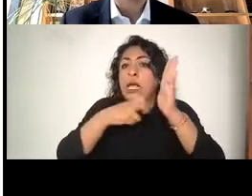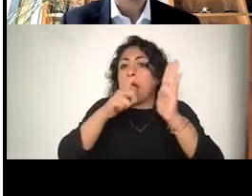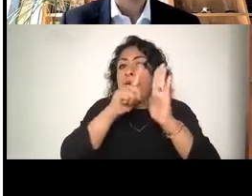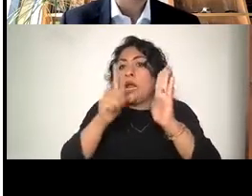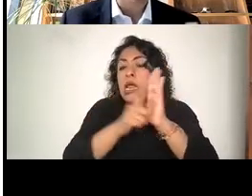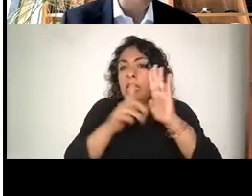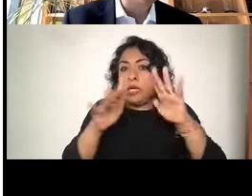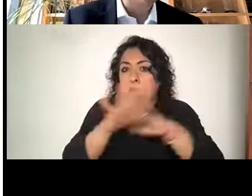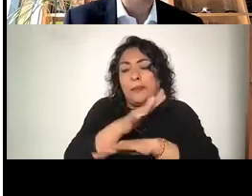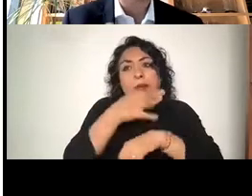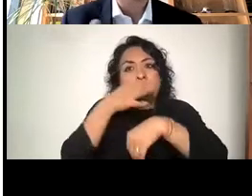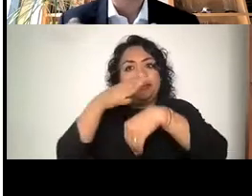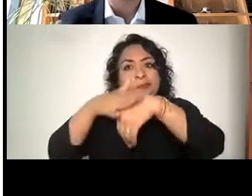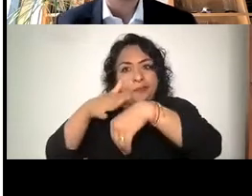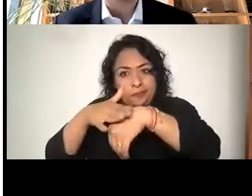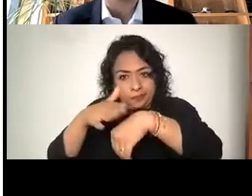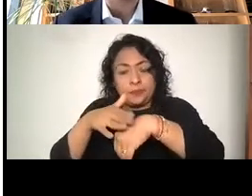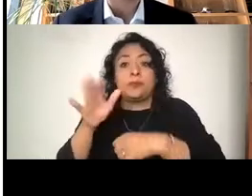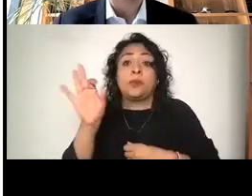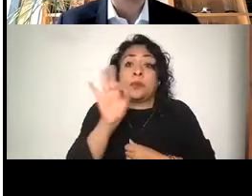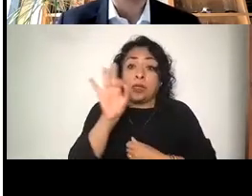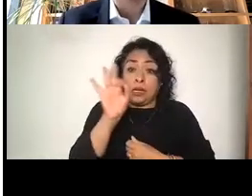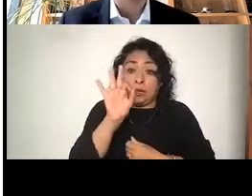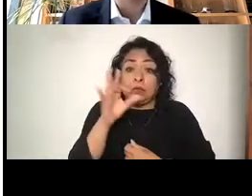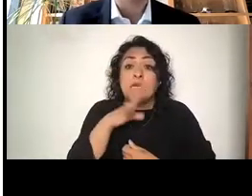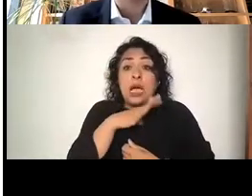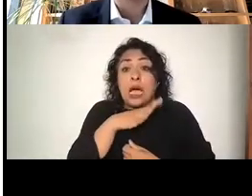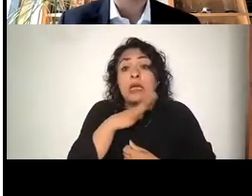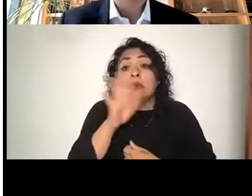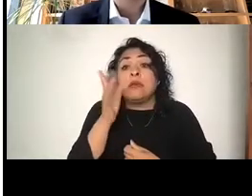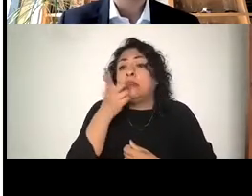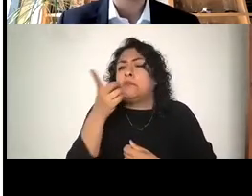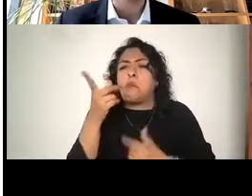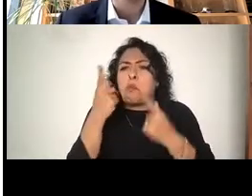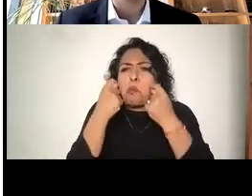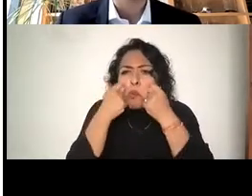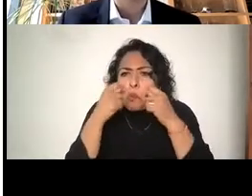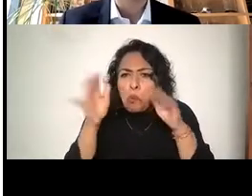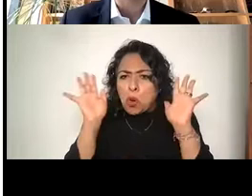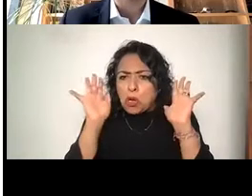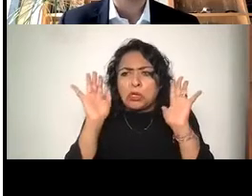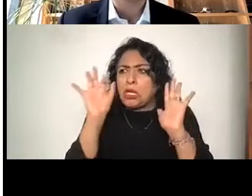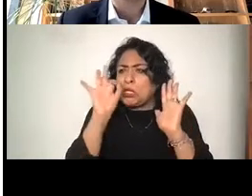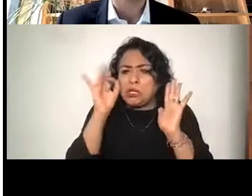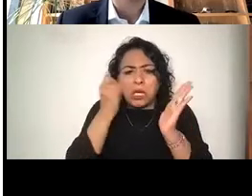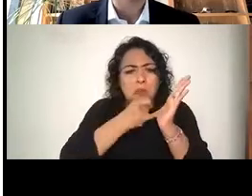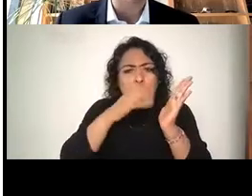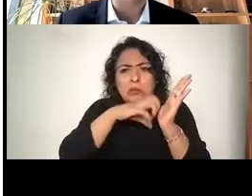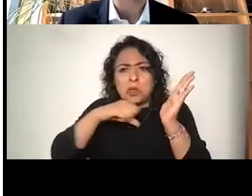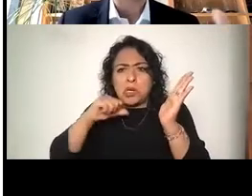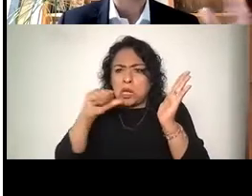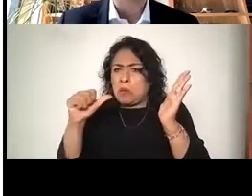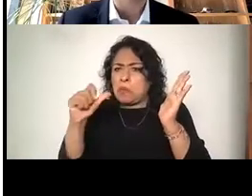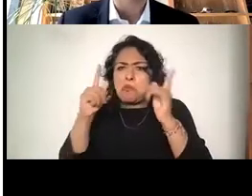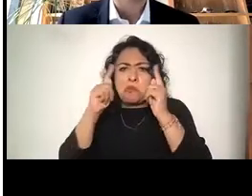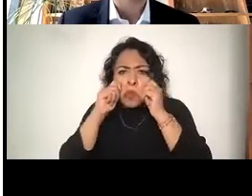suceder. Porque es posible que haya quien diga, no importa, aunque no sea deducible o no alcance a meterlo en